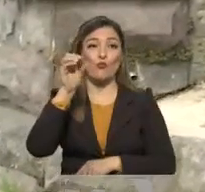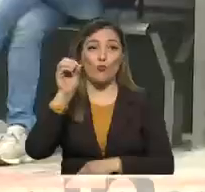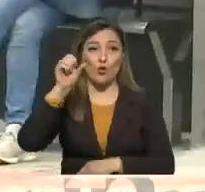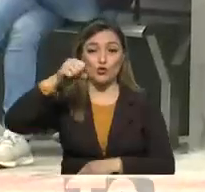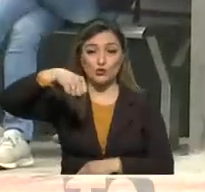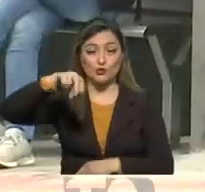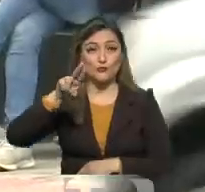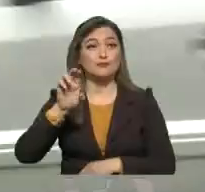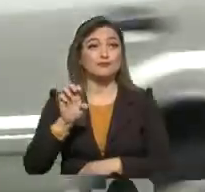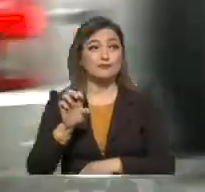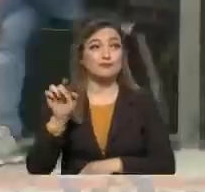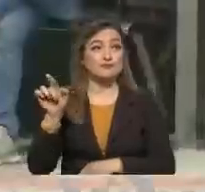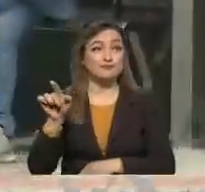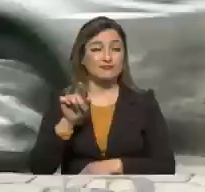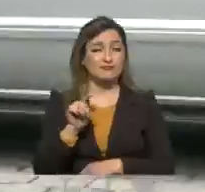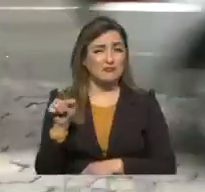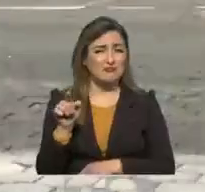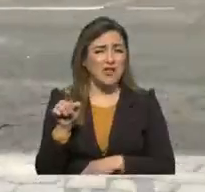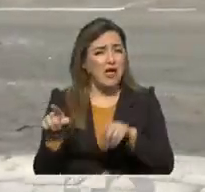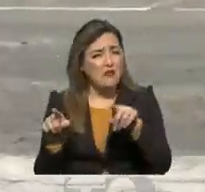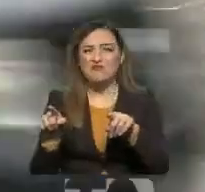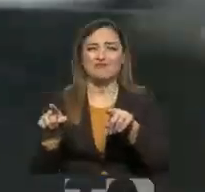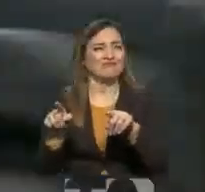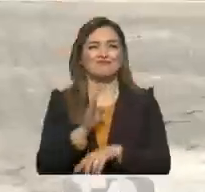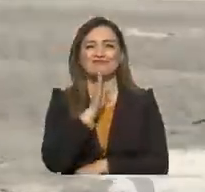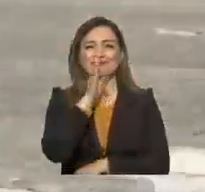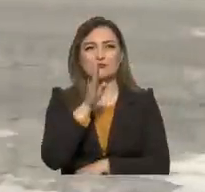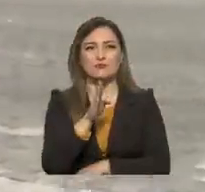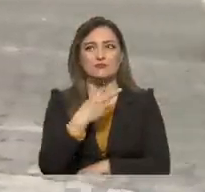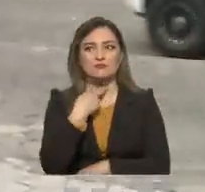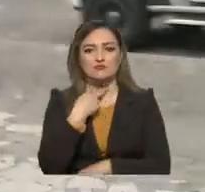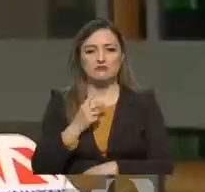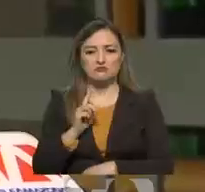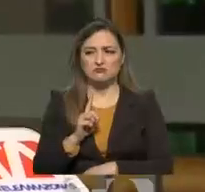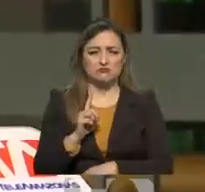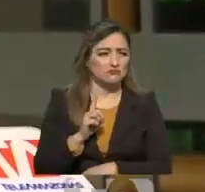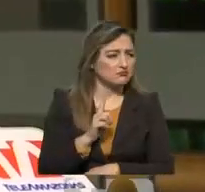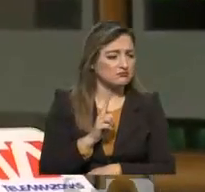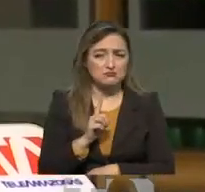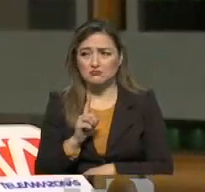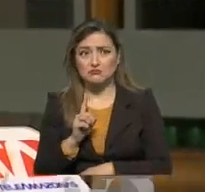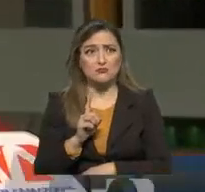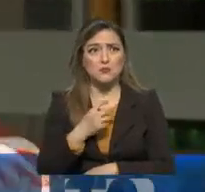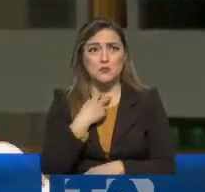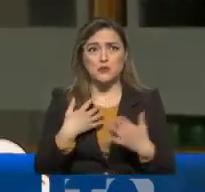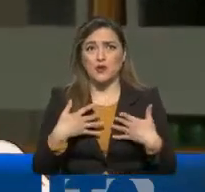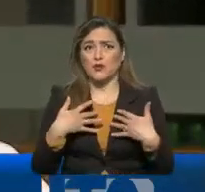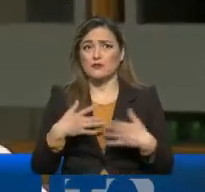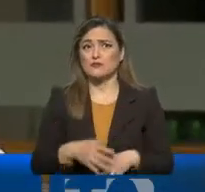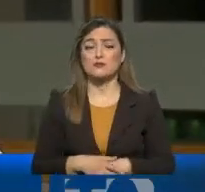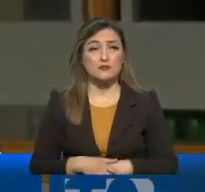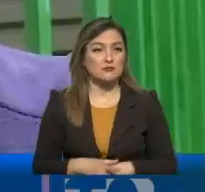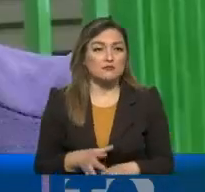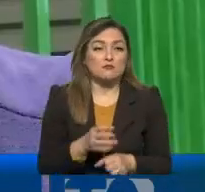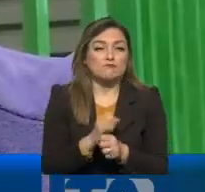Quito, aseguran que estos no son hechos aislados y que ahora incluso temen transitar por la zona. Ya da miedo salir a la calle, la inseguridad